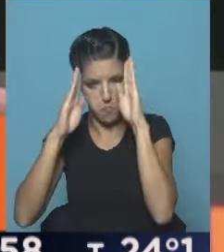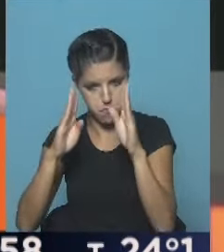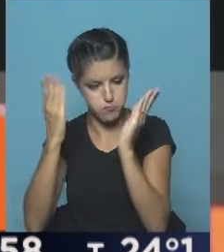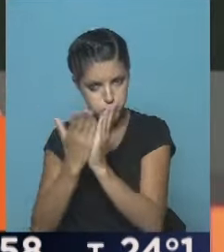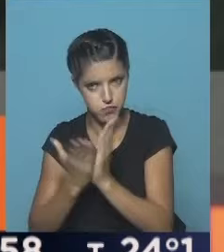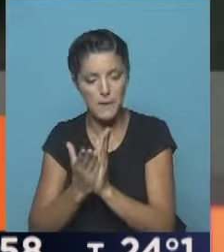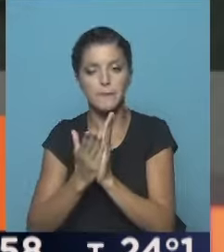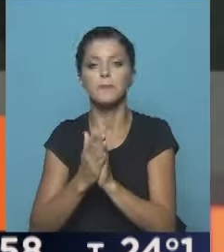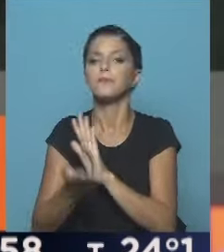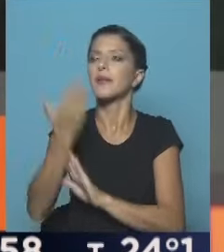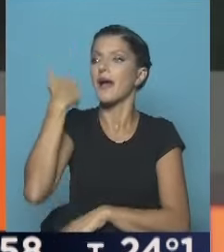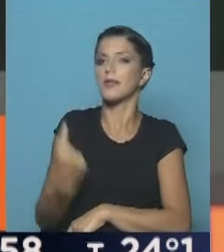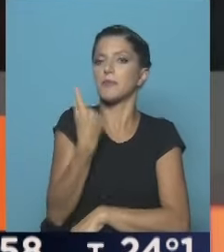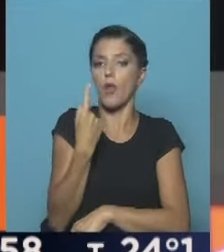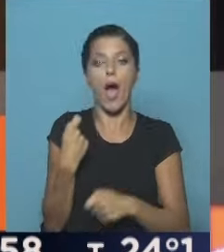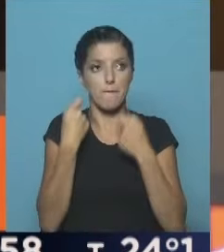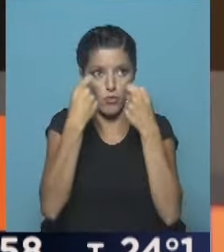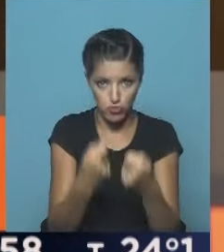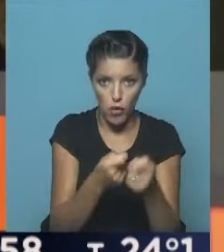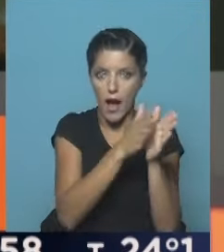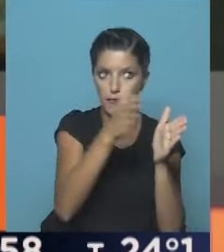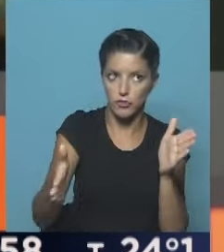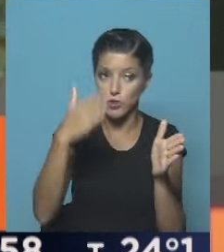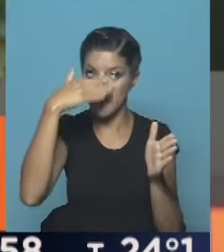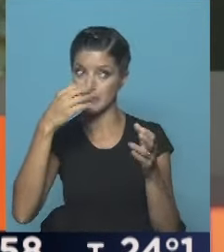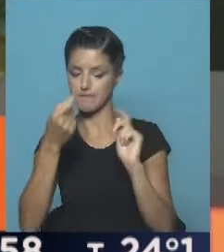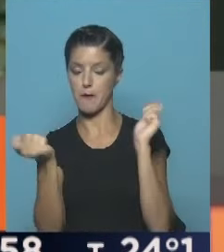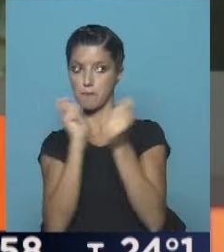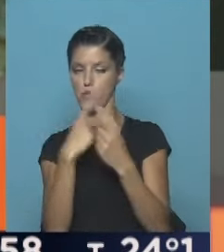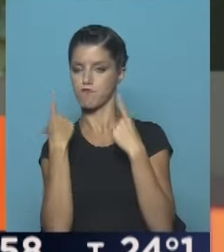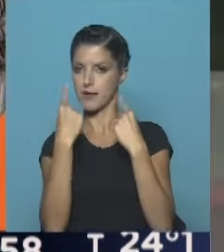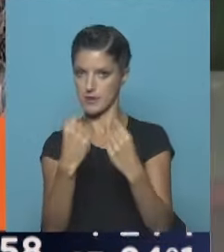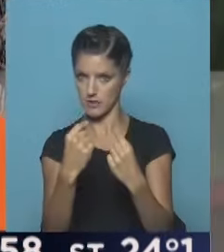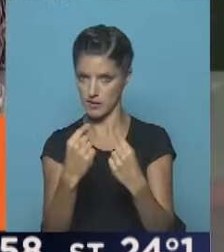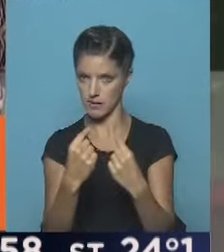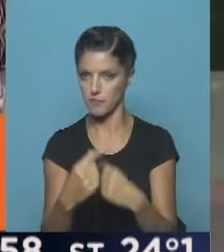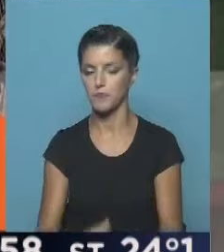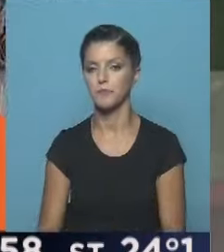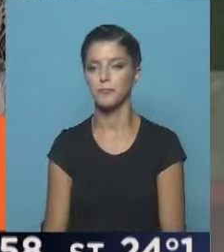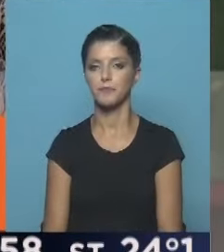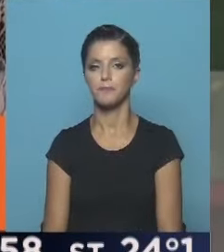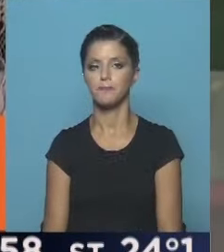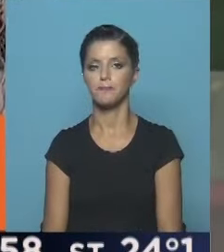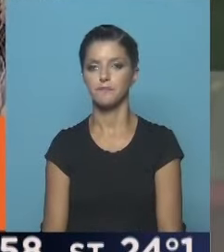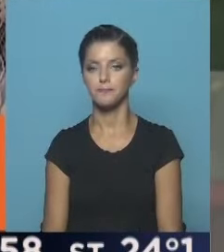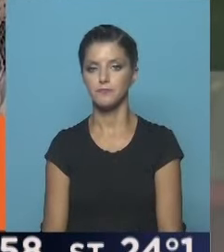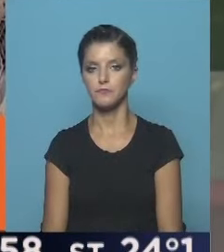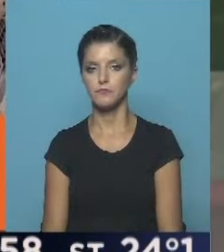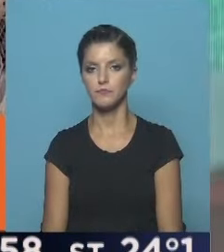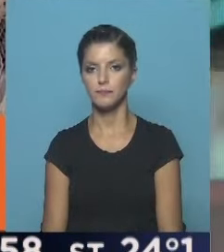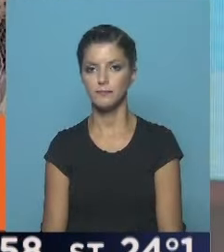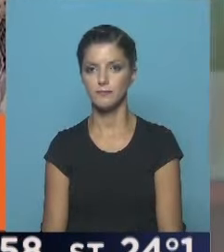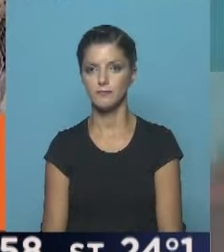en su primer momento con el proceso. Exacto. Y después empezó a criticarlo sobre la base de estos elementos. Yo creo que